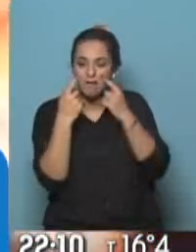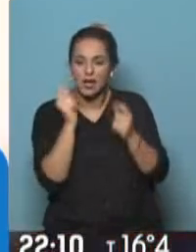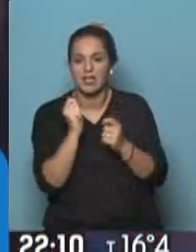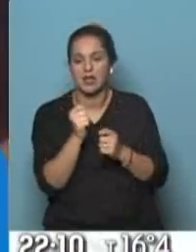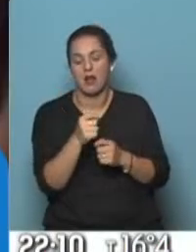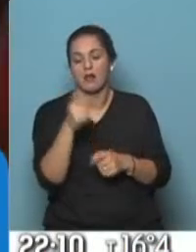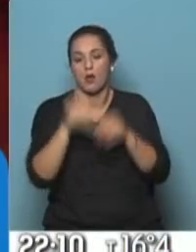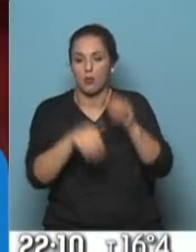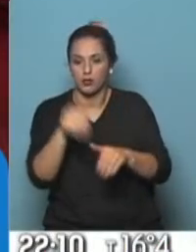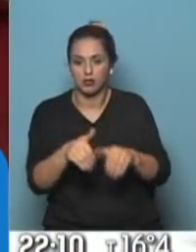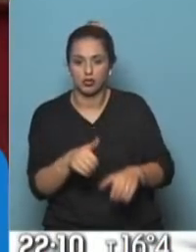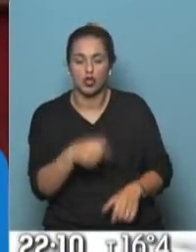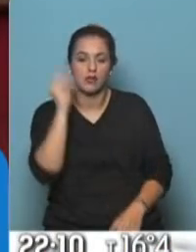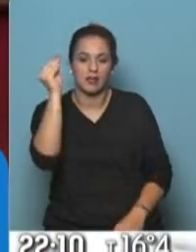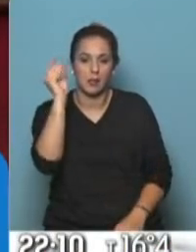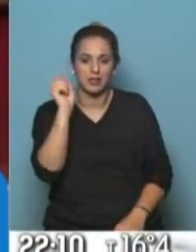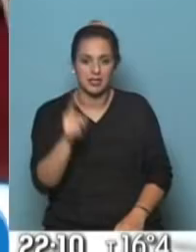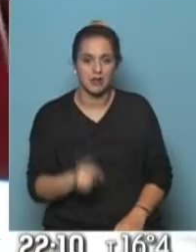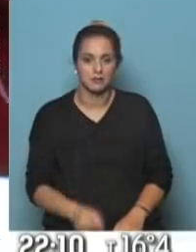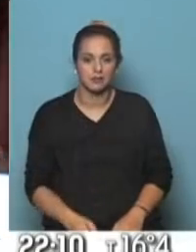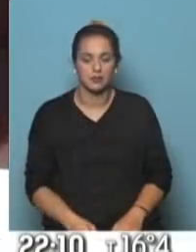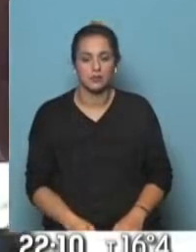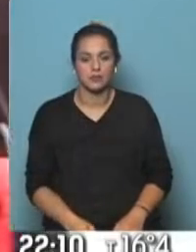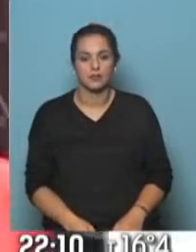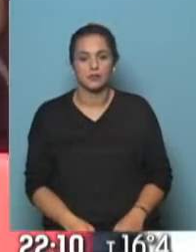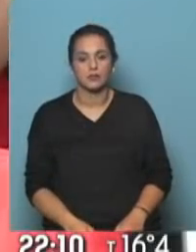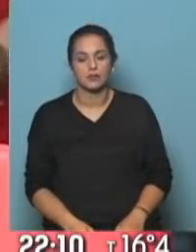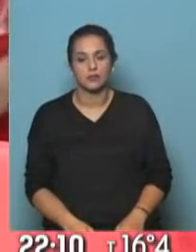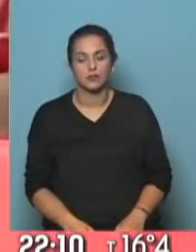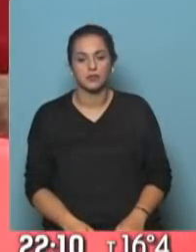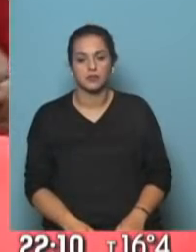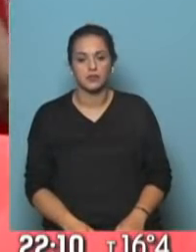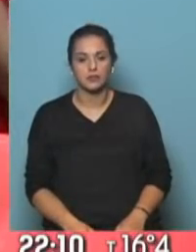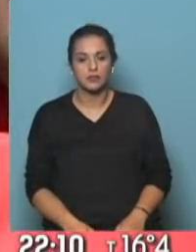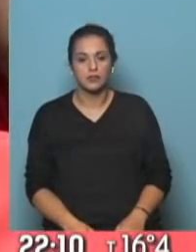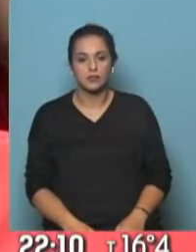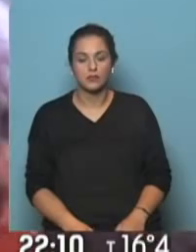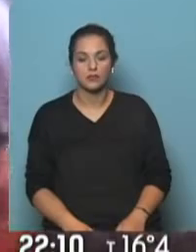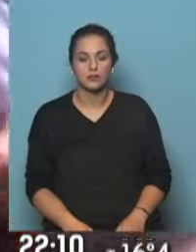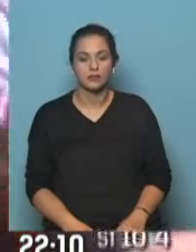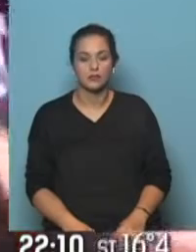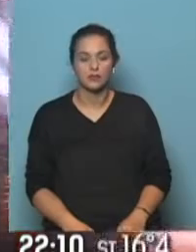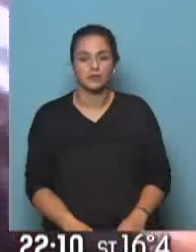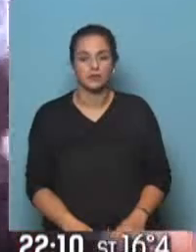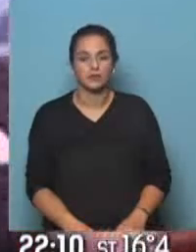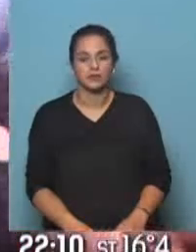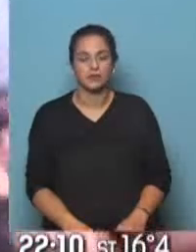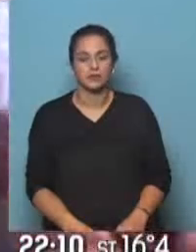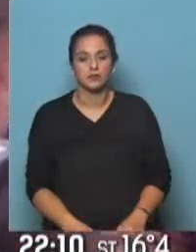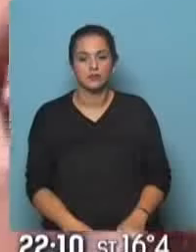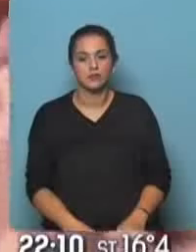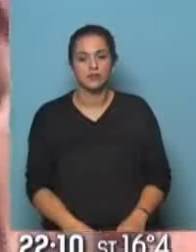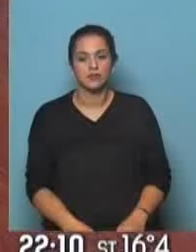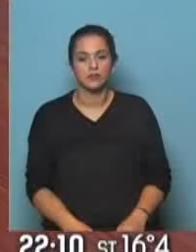las contiendas electorales de Brasil. Se dependesse da minha vontade, eu não iria, mas eu vou.